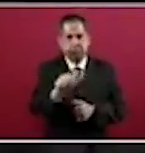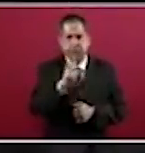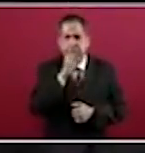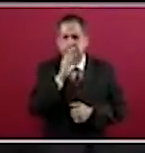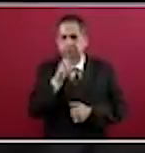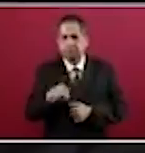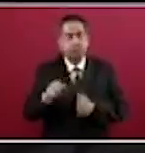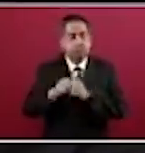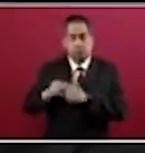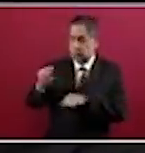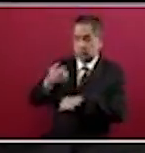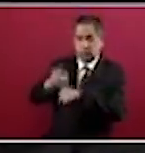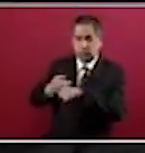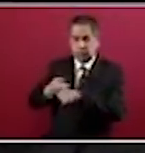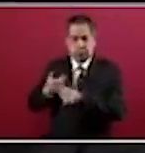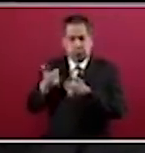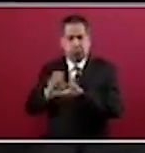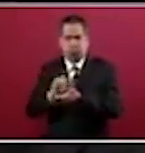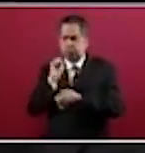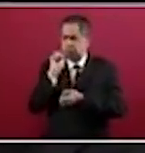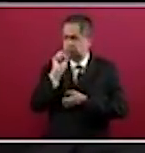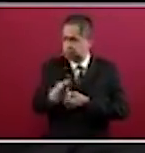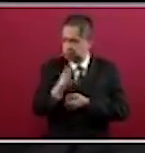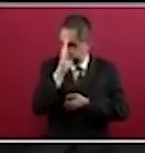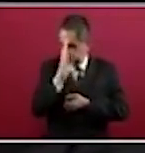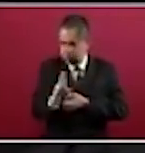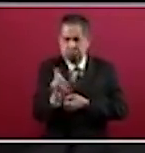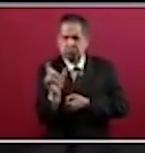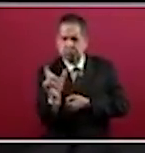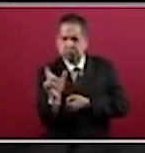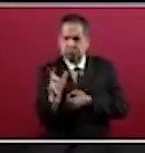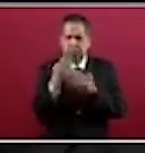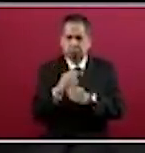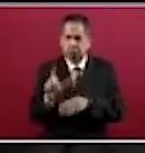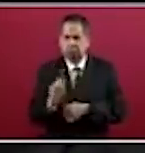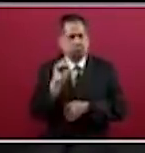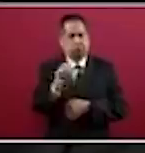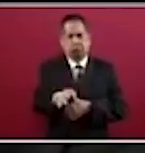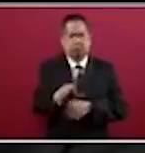directa, desde la tesorería de la Federación al beneficiario,